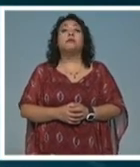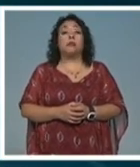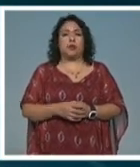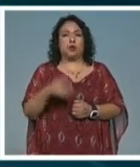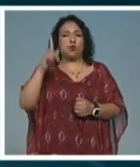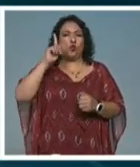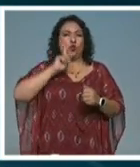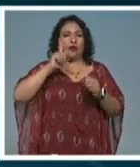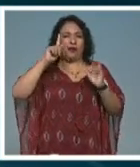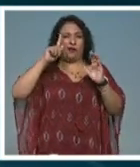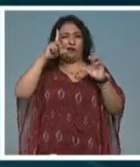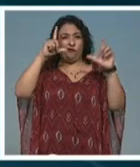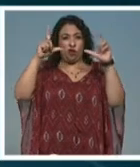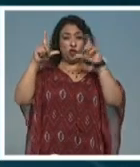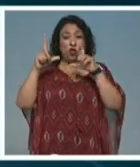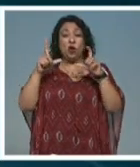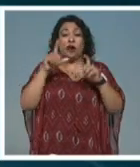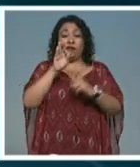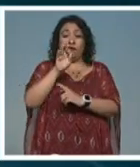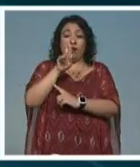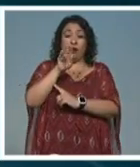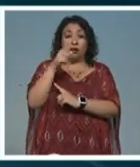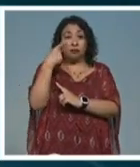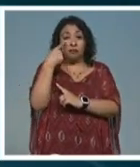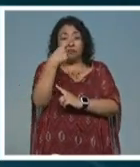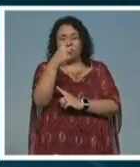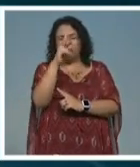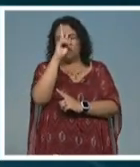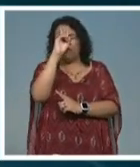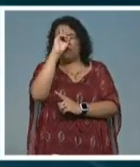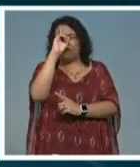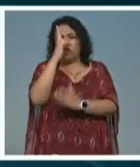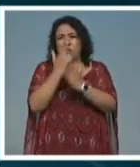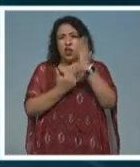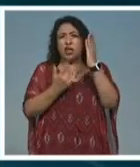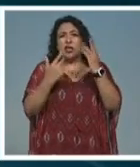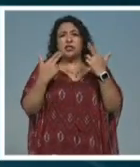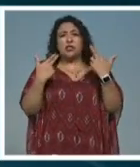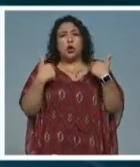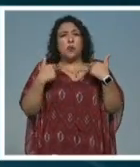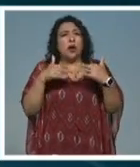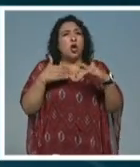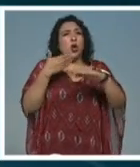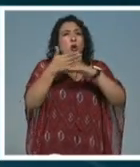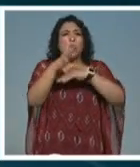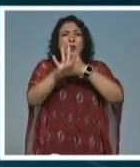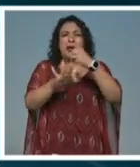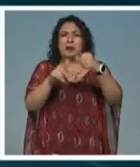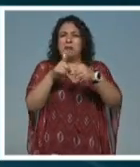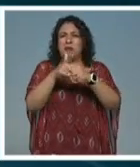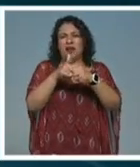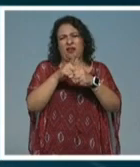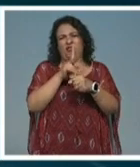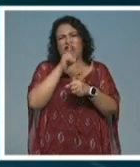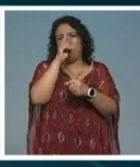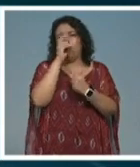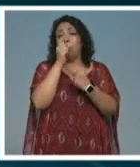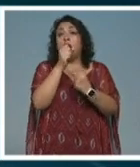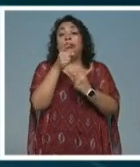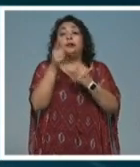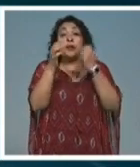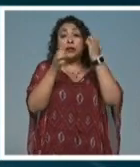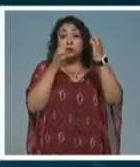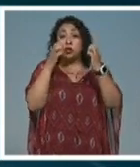La fotógrafa Elidet Fernández pone en la mira la violencia que los seres humanos ejercemos contra los animales en una exposición que